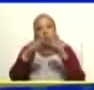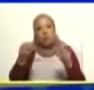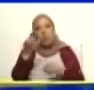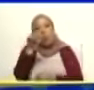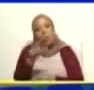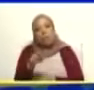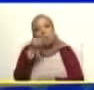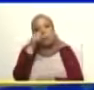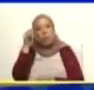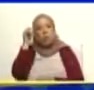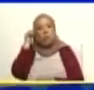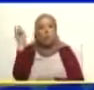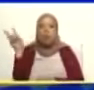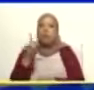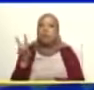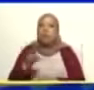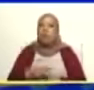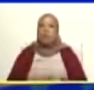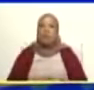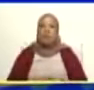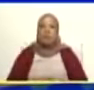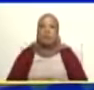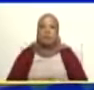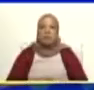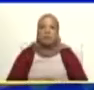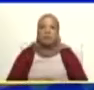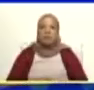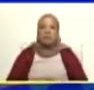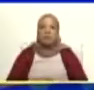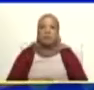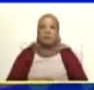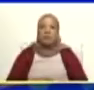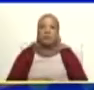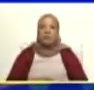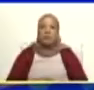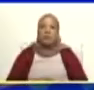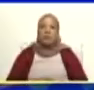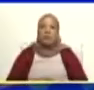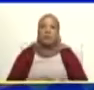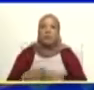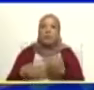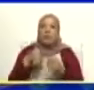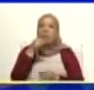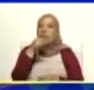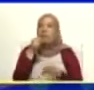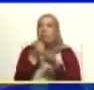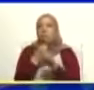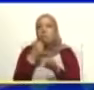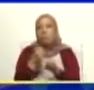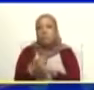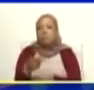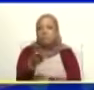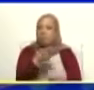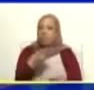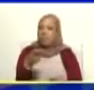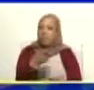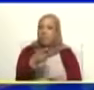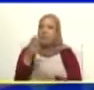venezolanos. Que nadie se quede. Si hay alguien enfermo, irlo a buscar a su